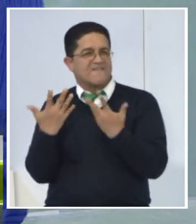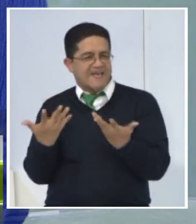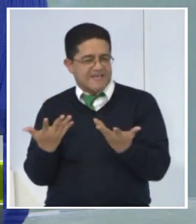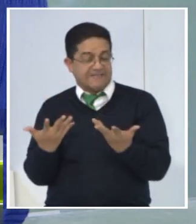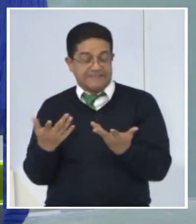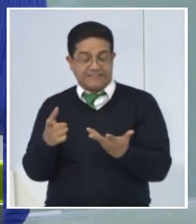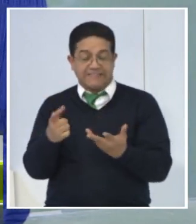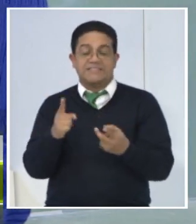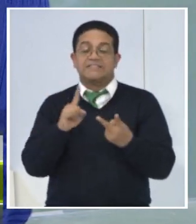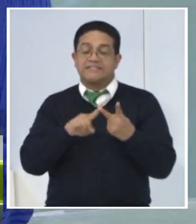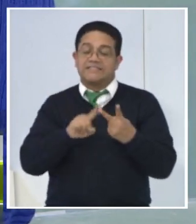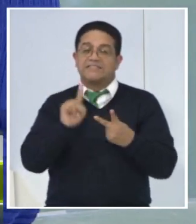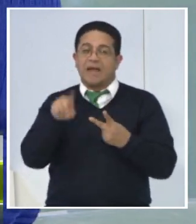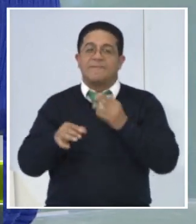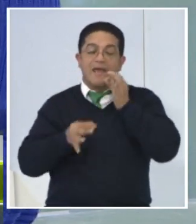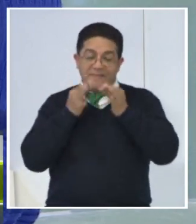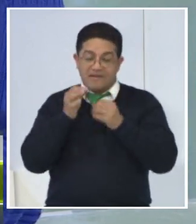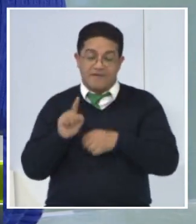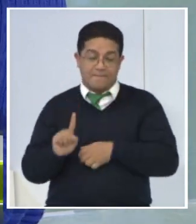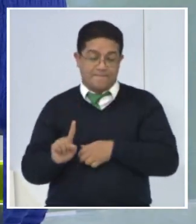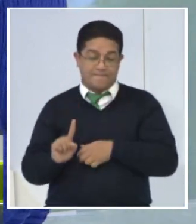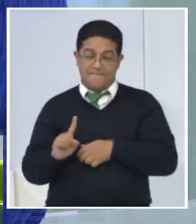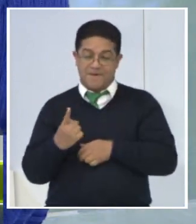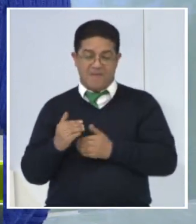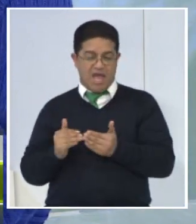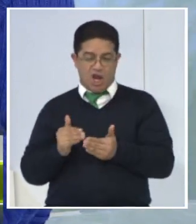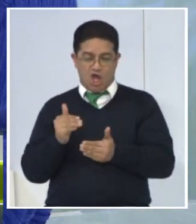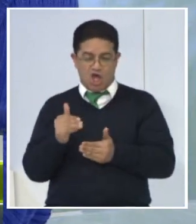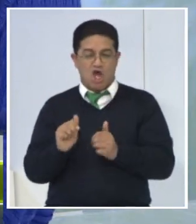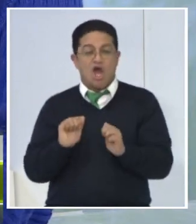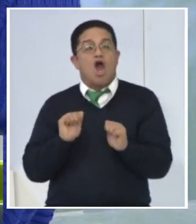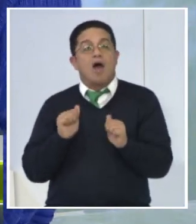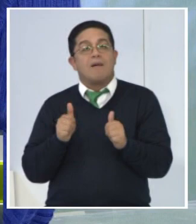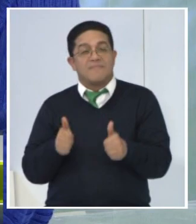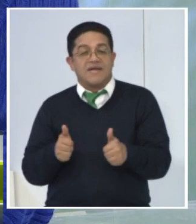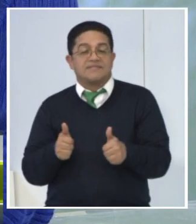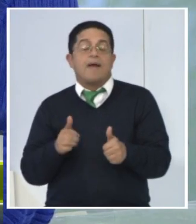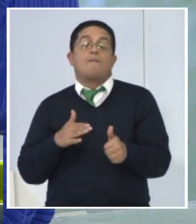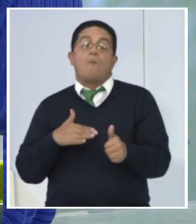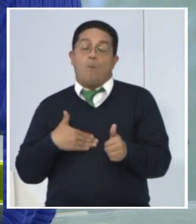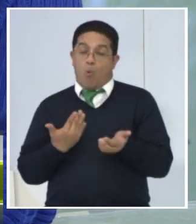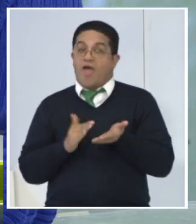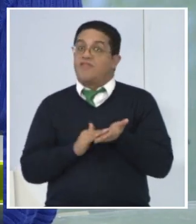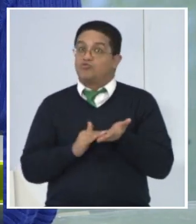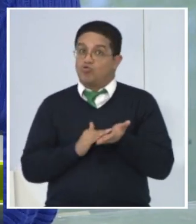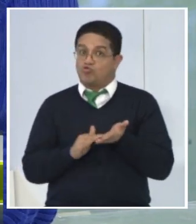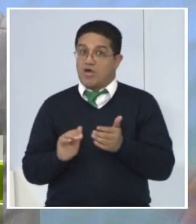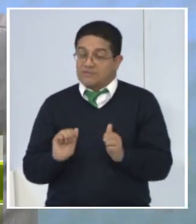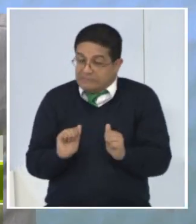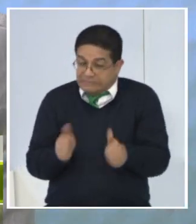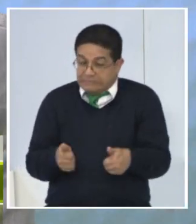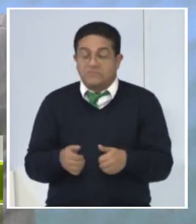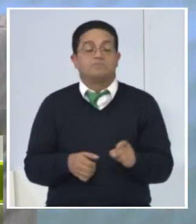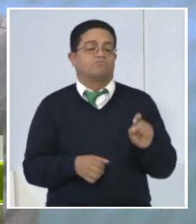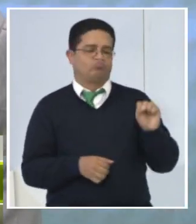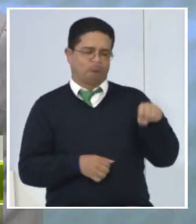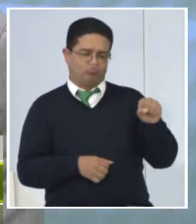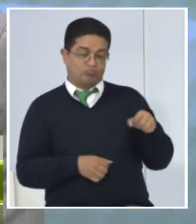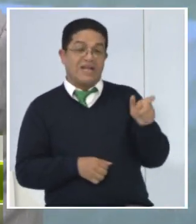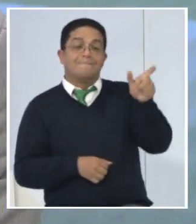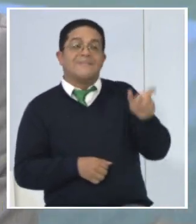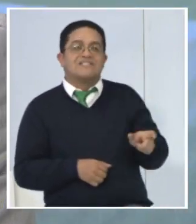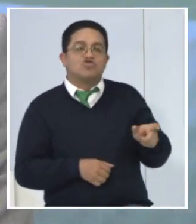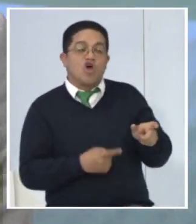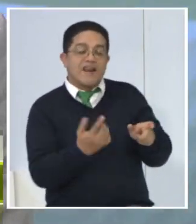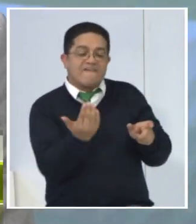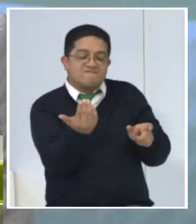decía de que hay una primera etapa aguda. O sea, quiere decir que tiene solución en esa primera fase. Sí, claro. Es ese paciente que